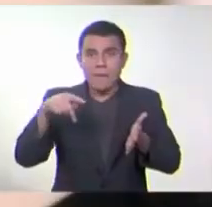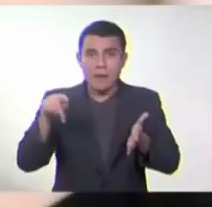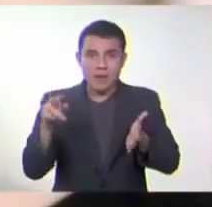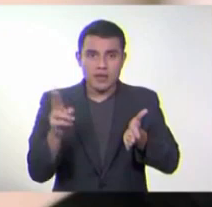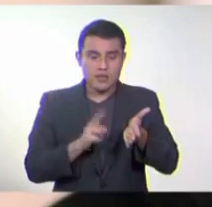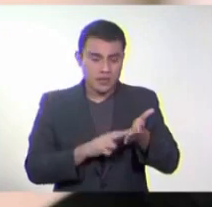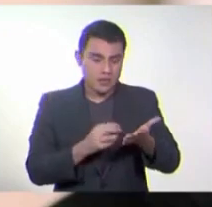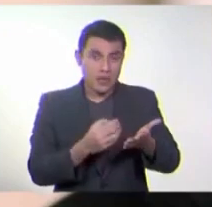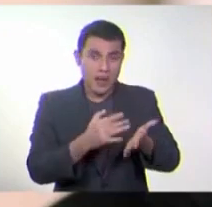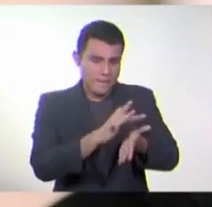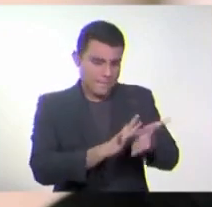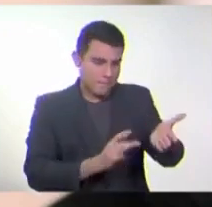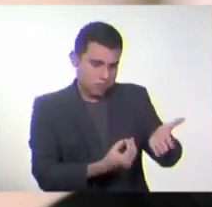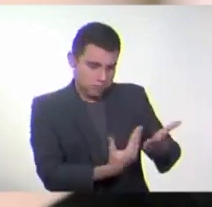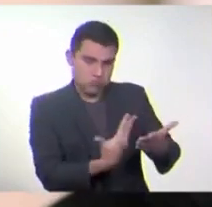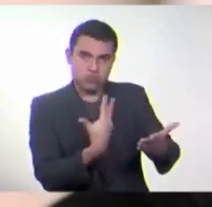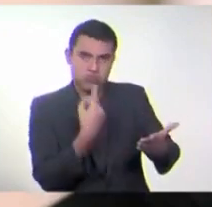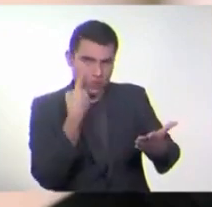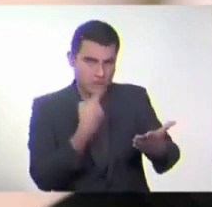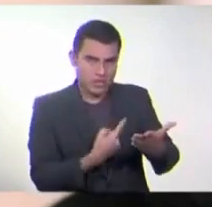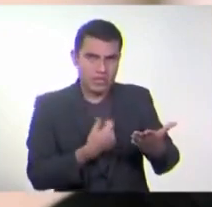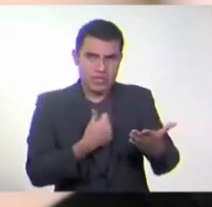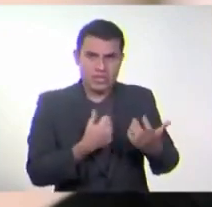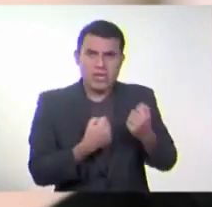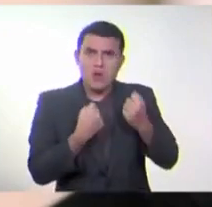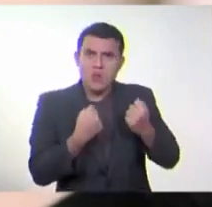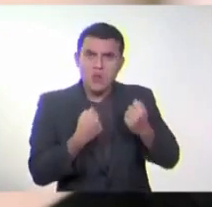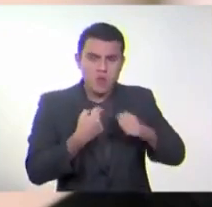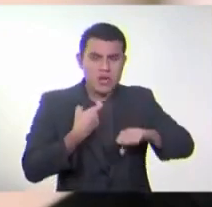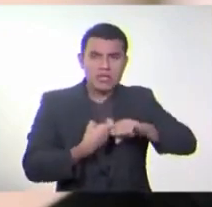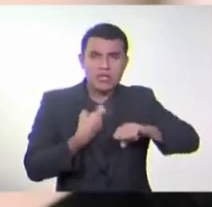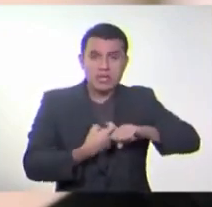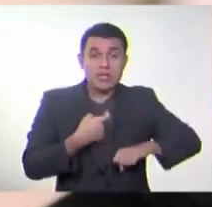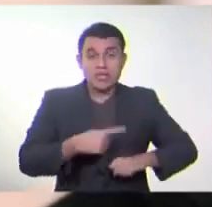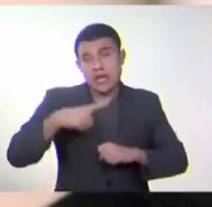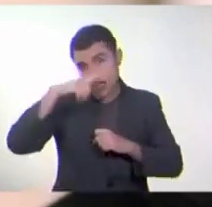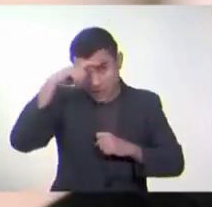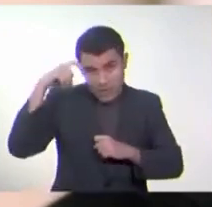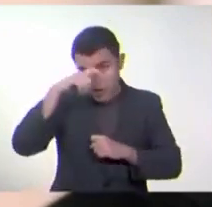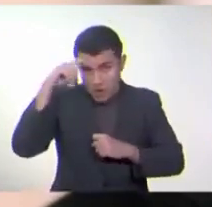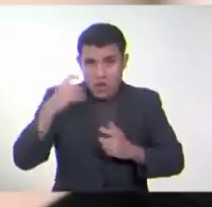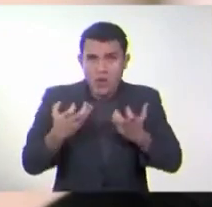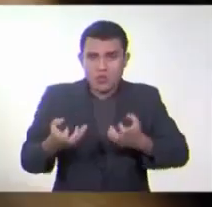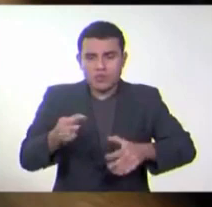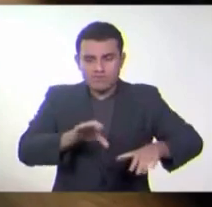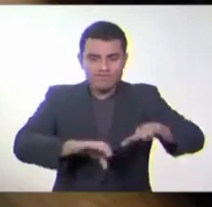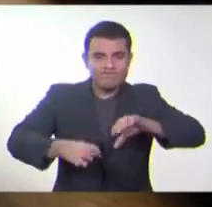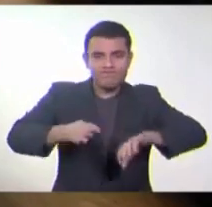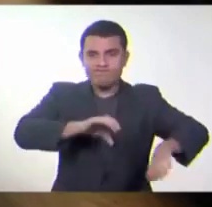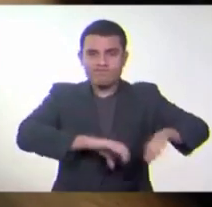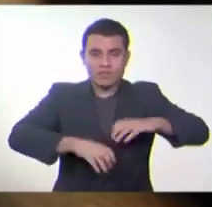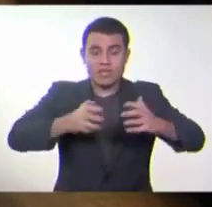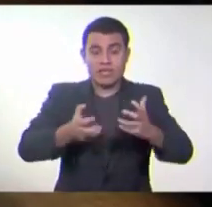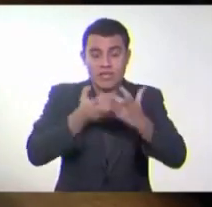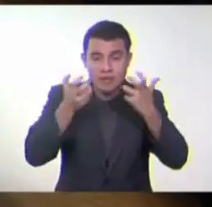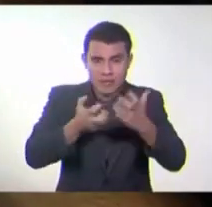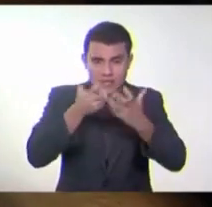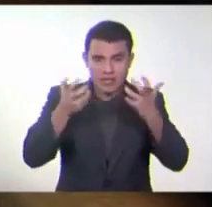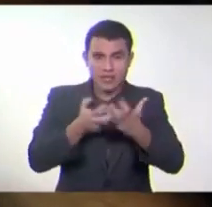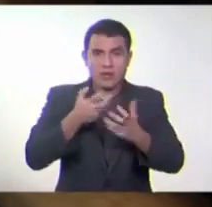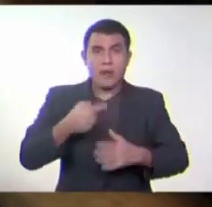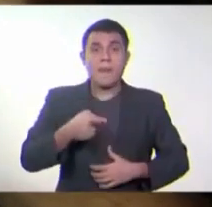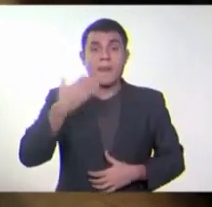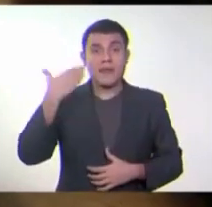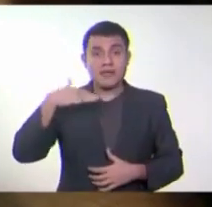alta resolución y las resistentes carcasas está el trabajo de numerosos científicos e investigadores,